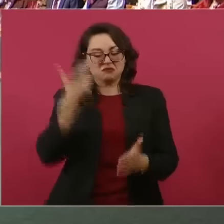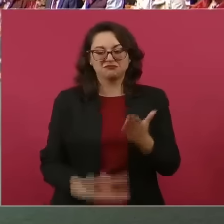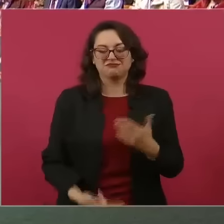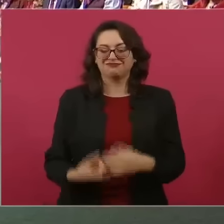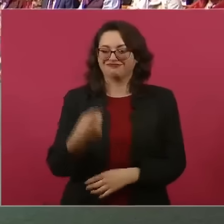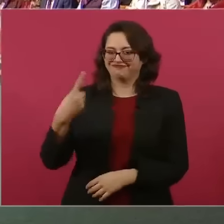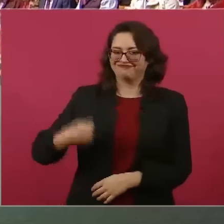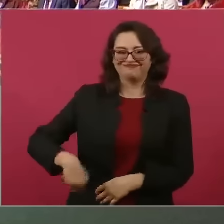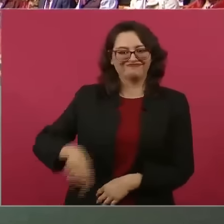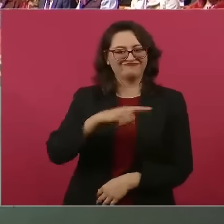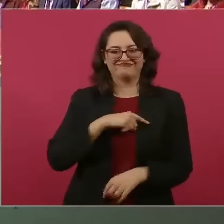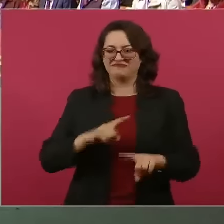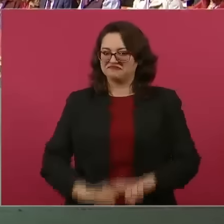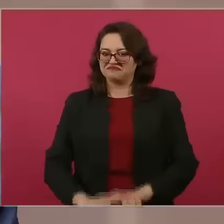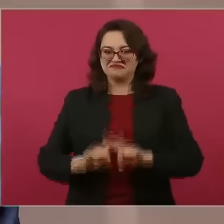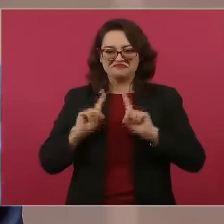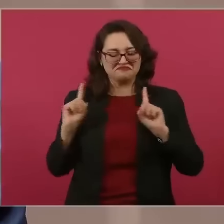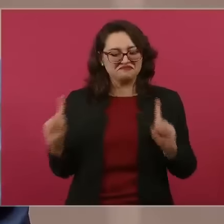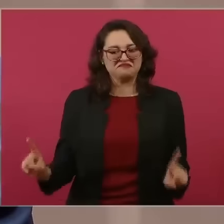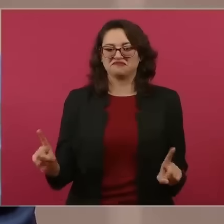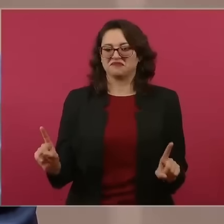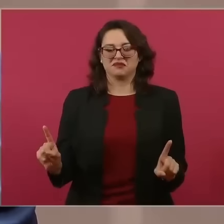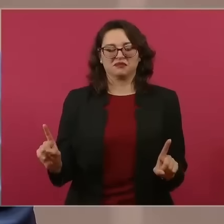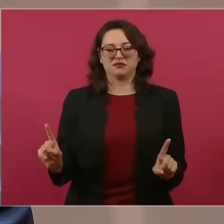humanos y tampoco,